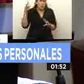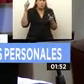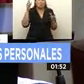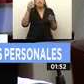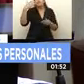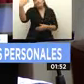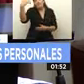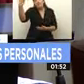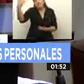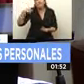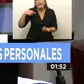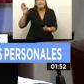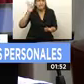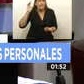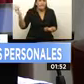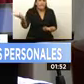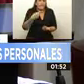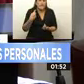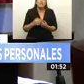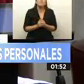los discursos